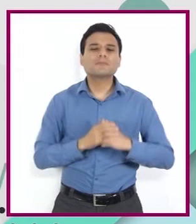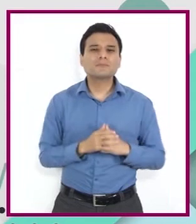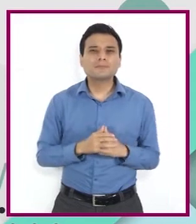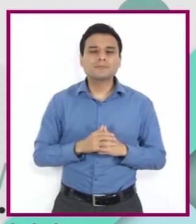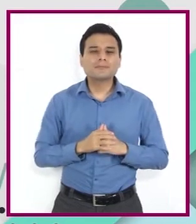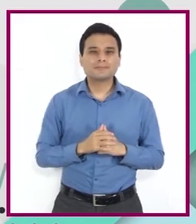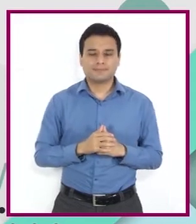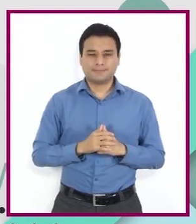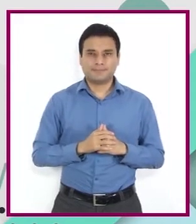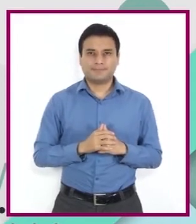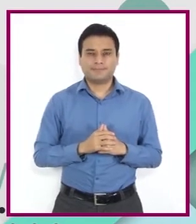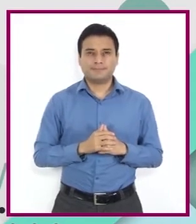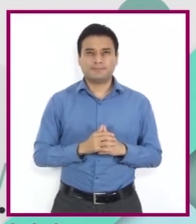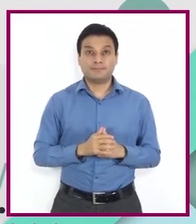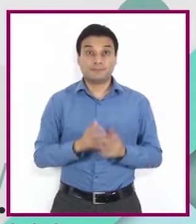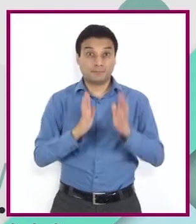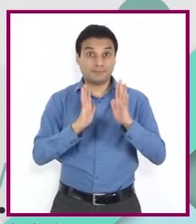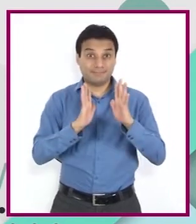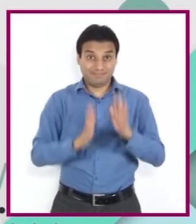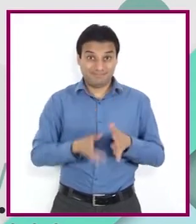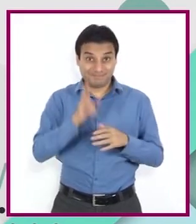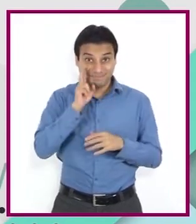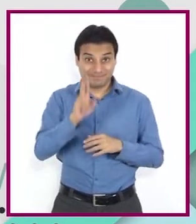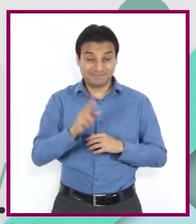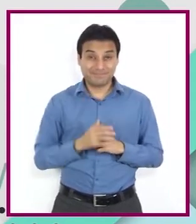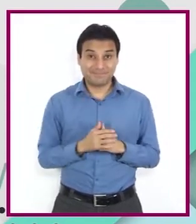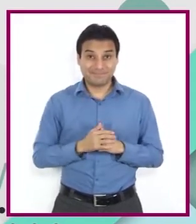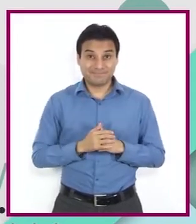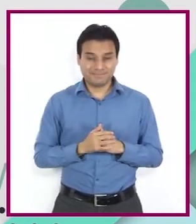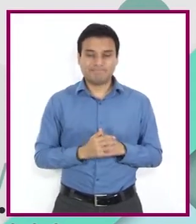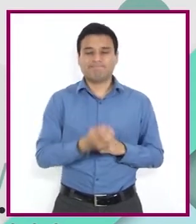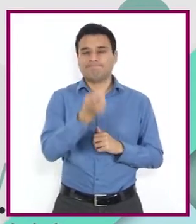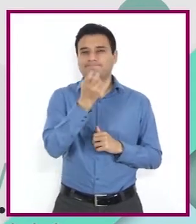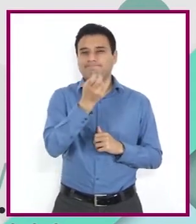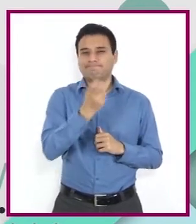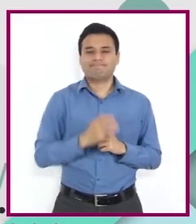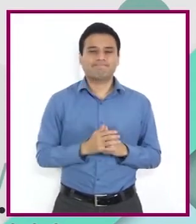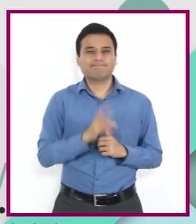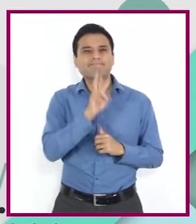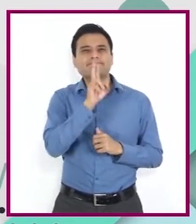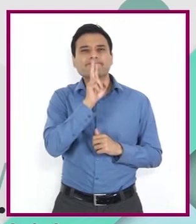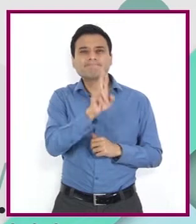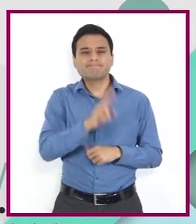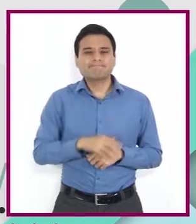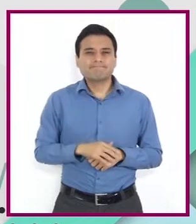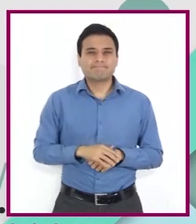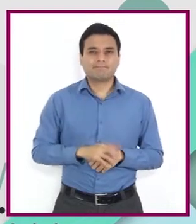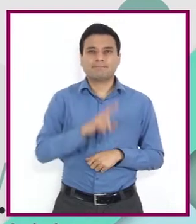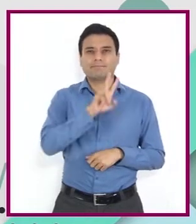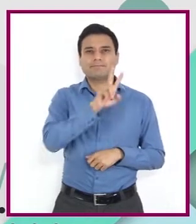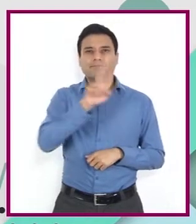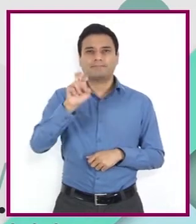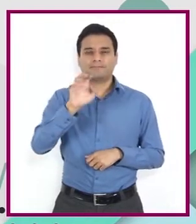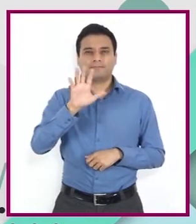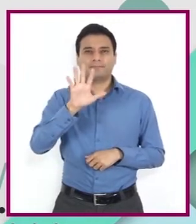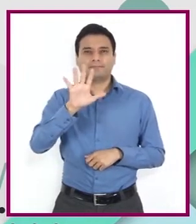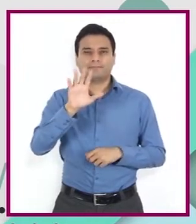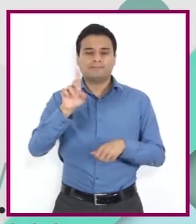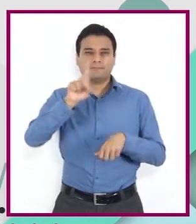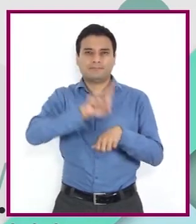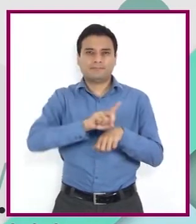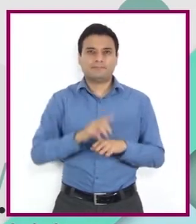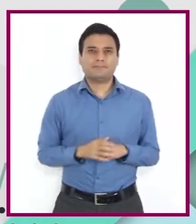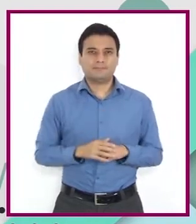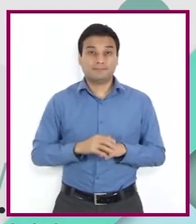días de trabajo. ¿Ya vieron la respuesta? Correcto. La respuesta es 250 días, es decir,